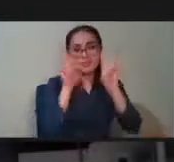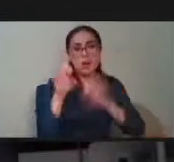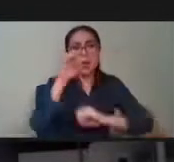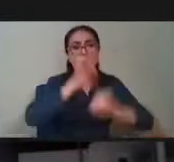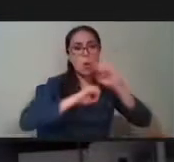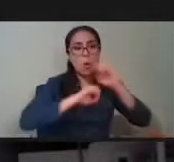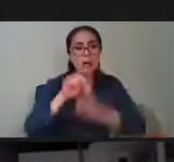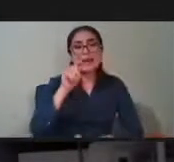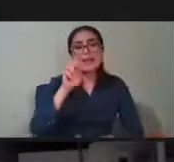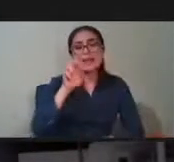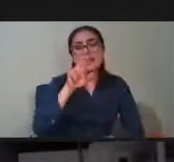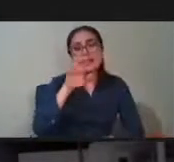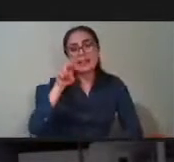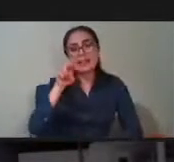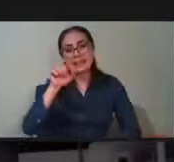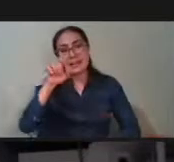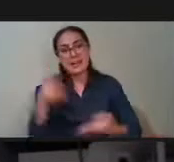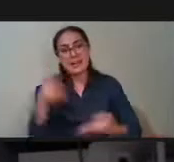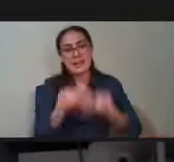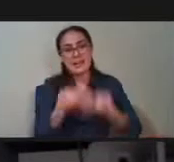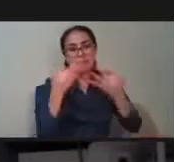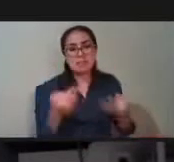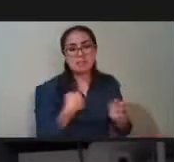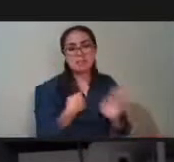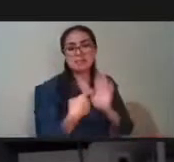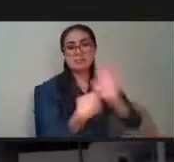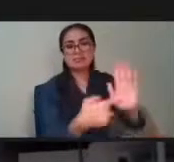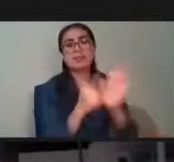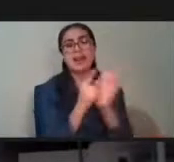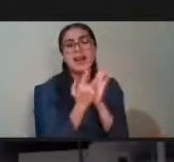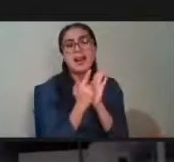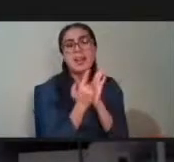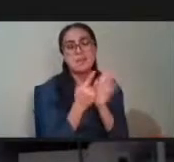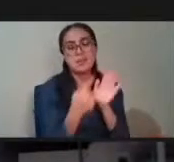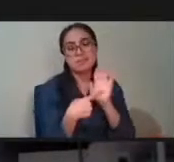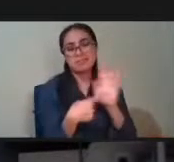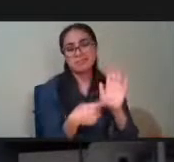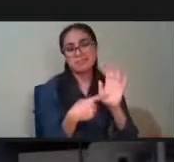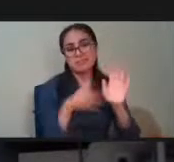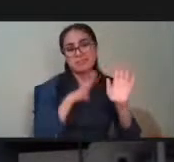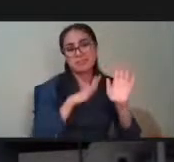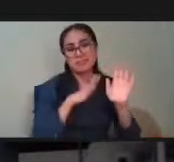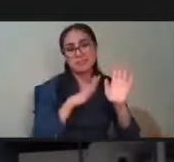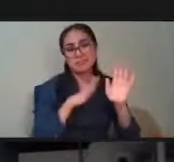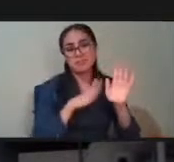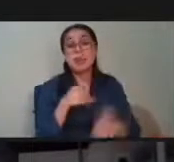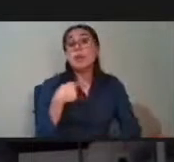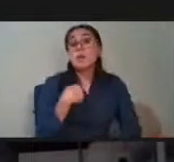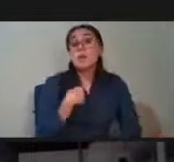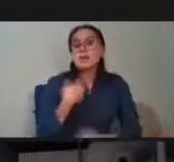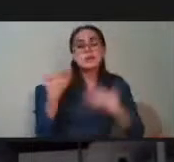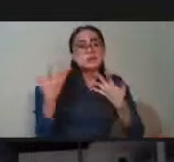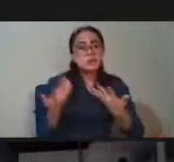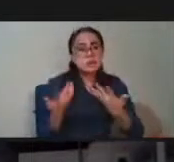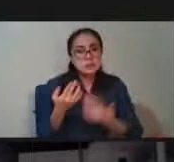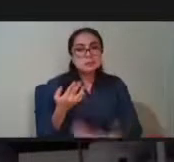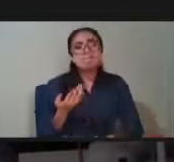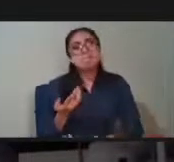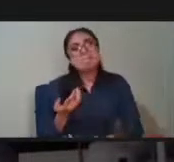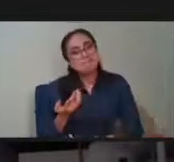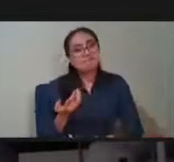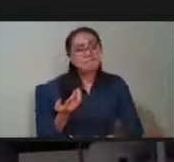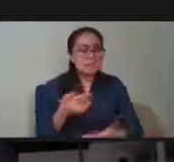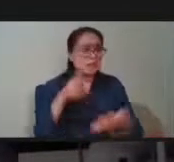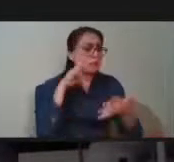han marcado. Aquí tengo también el libro con introducción de Jorge Dubati. Y debo decir que entendí la mitad del